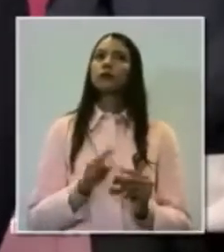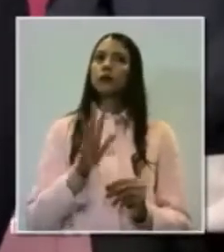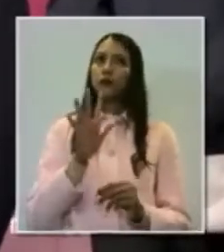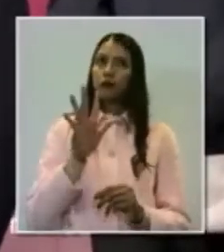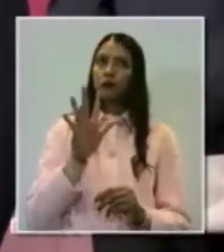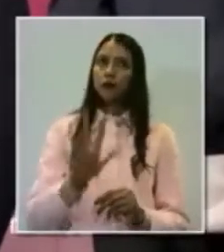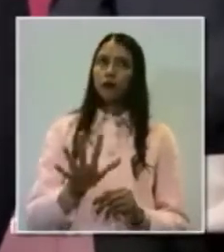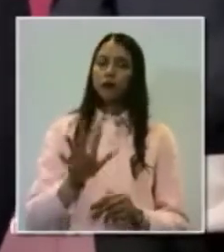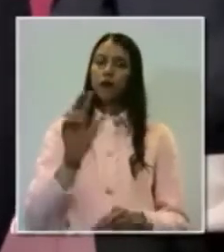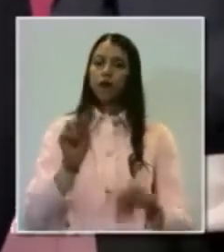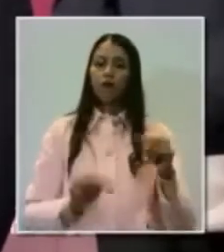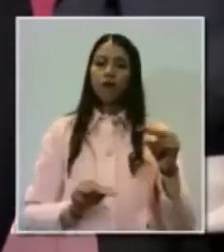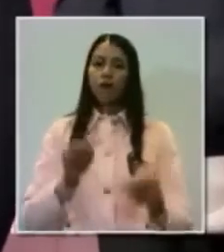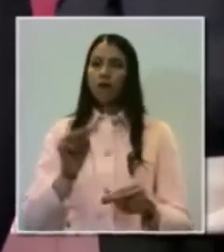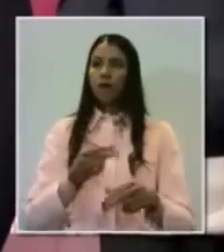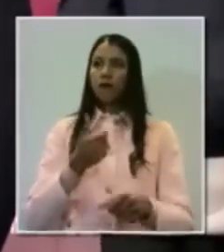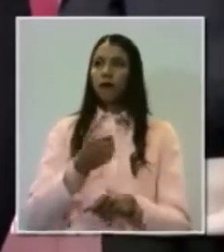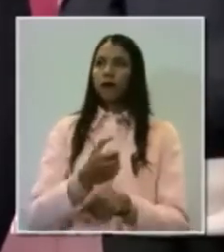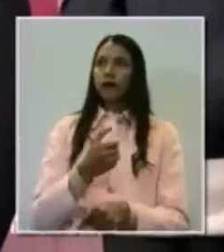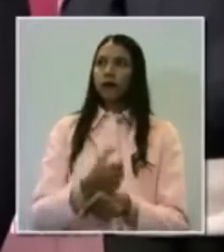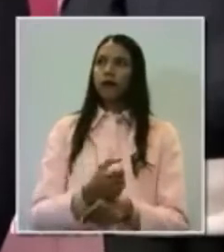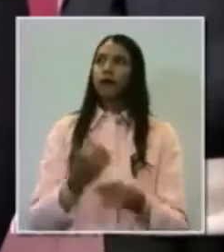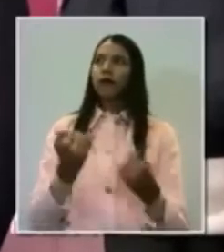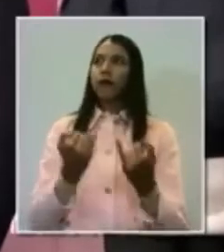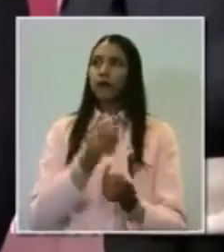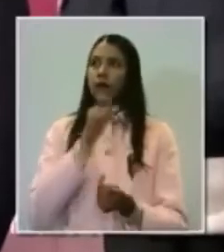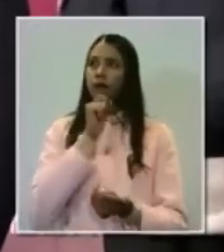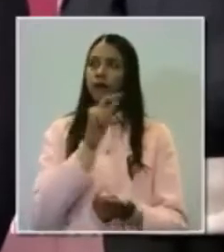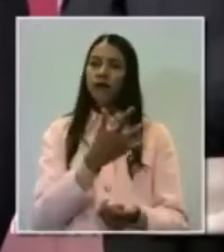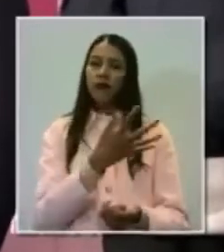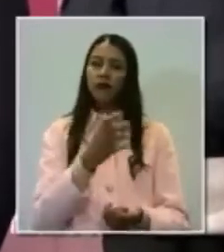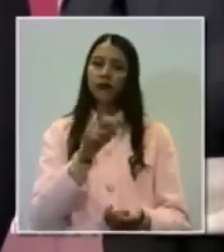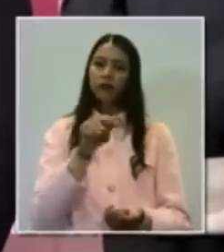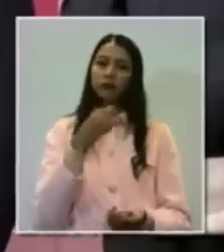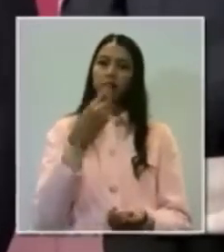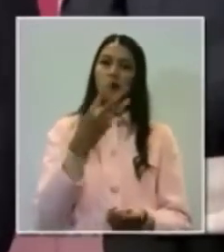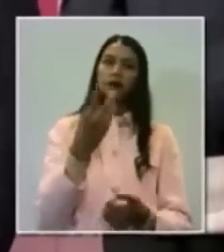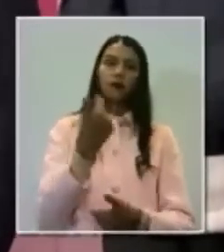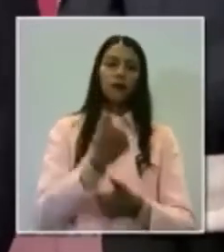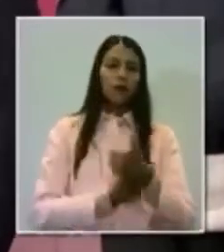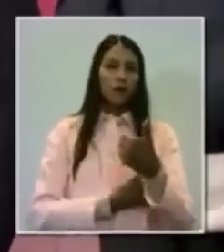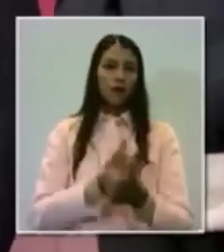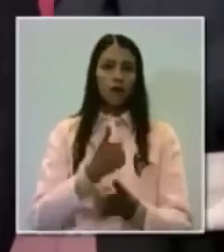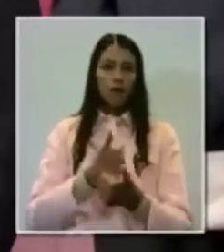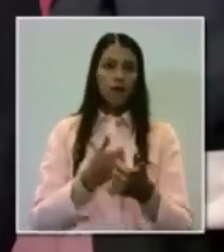5 con el nivel de primaria, también con una cantidad de 573 participantes,